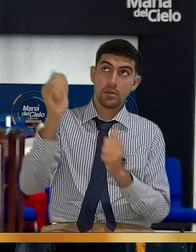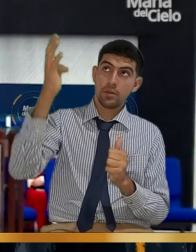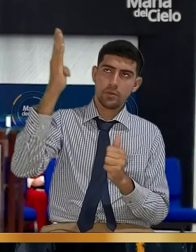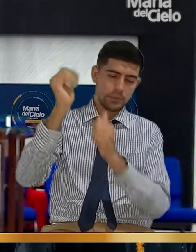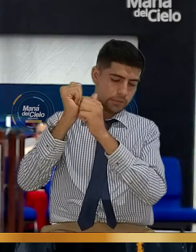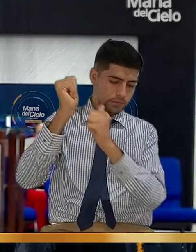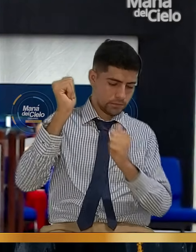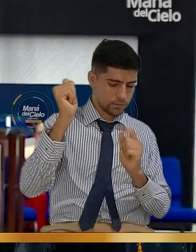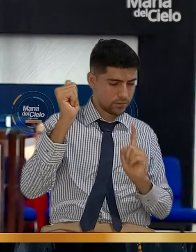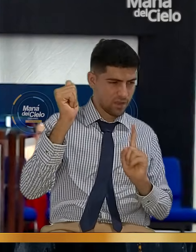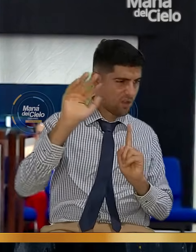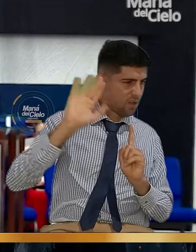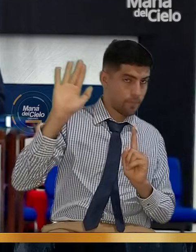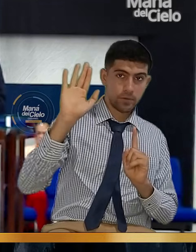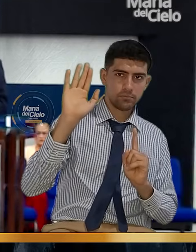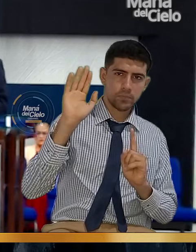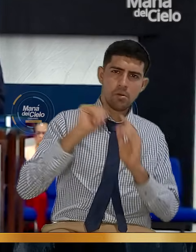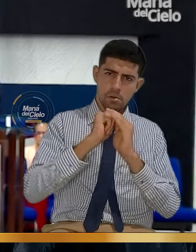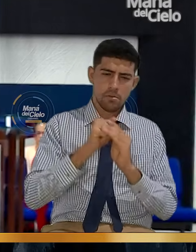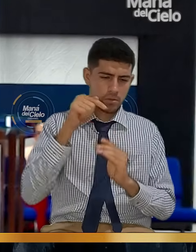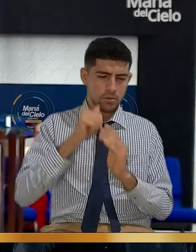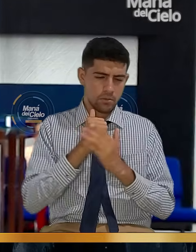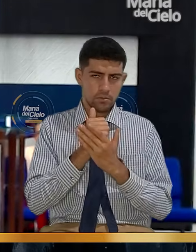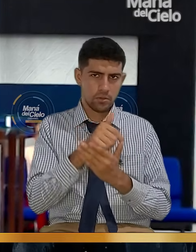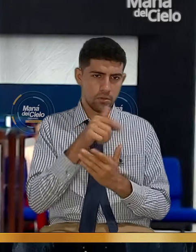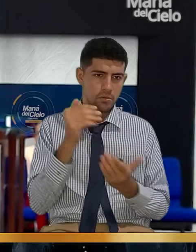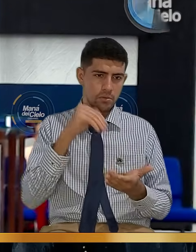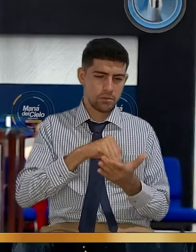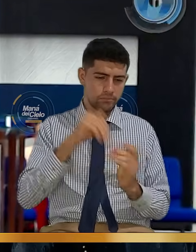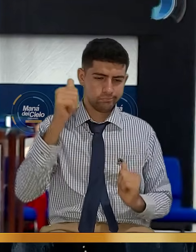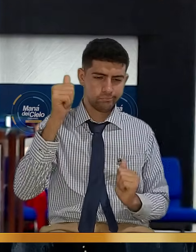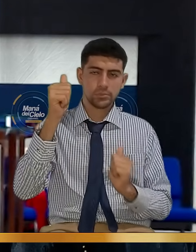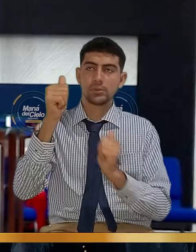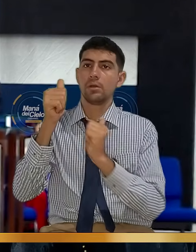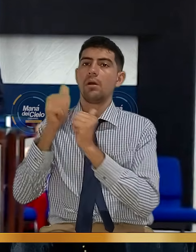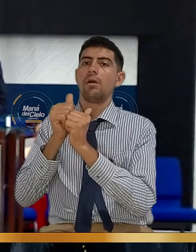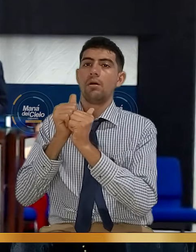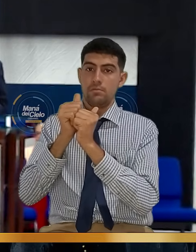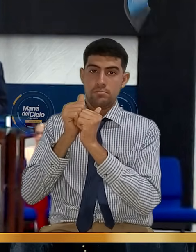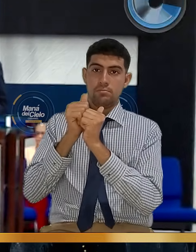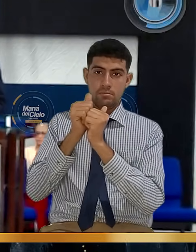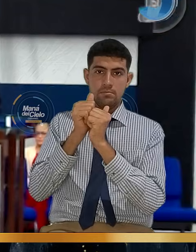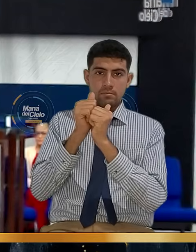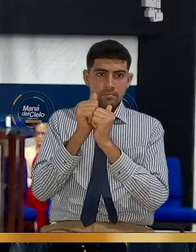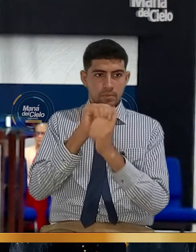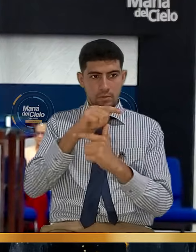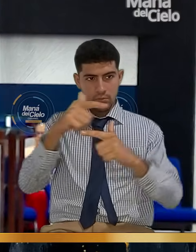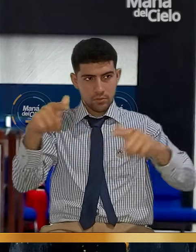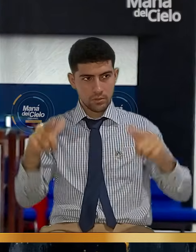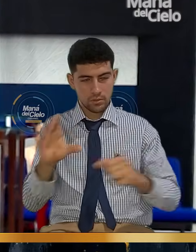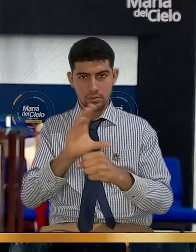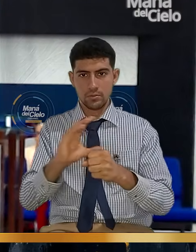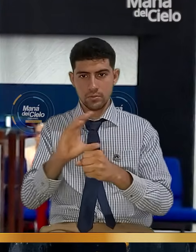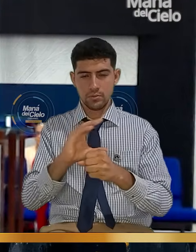contento por esta labor que el Señor me ha encomendado. Entonces, el próximo miércoles a las 7 de la noche me voy a